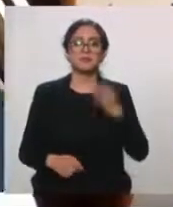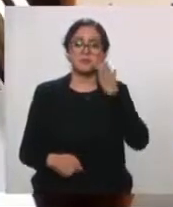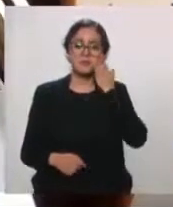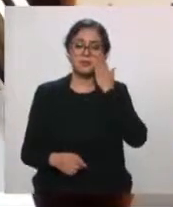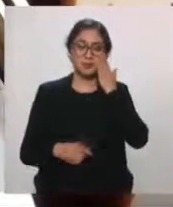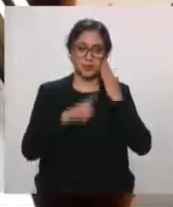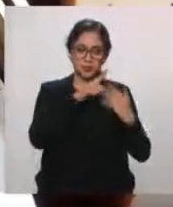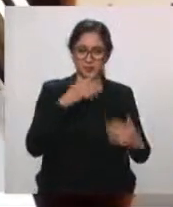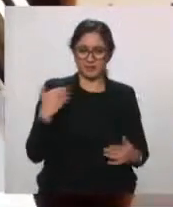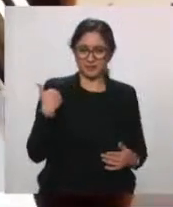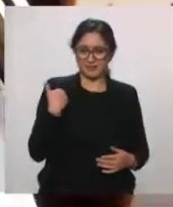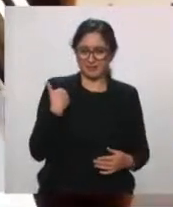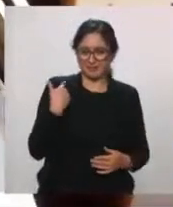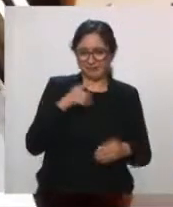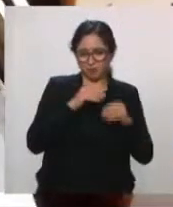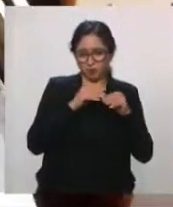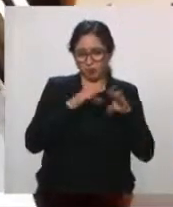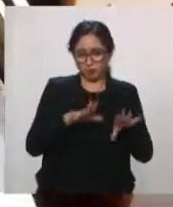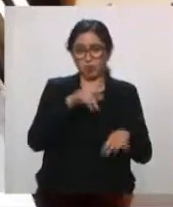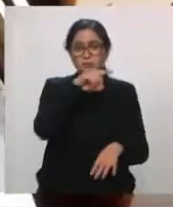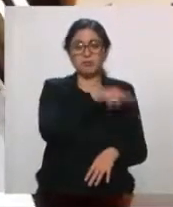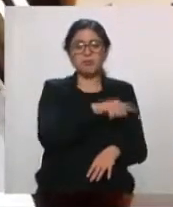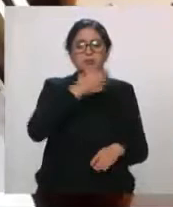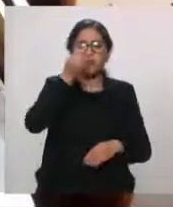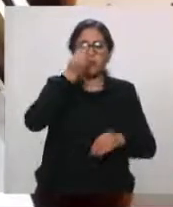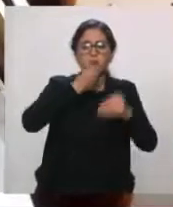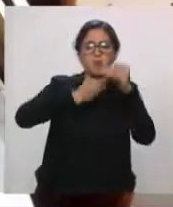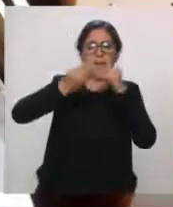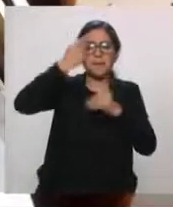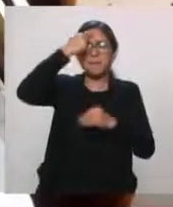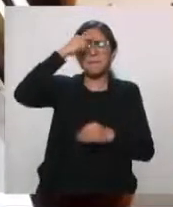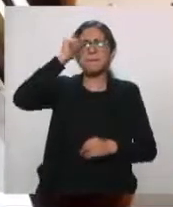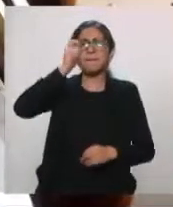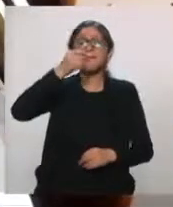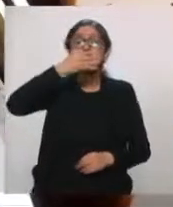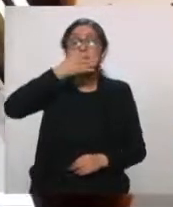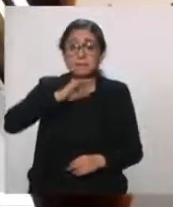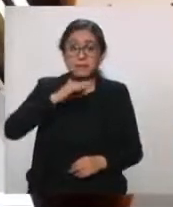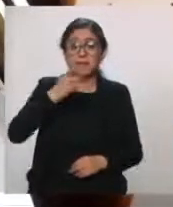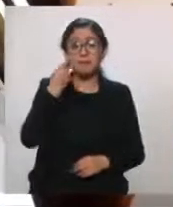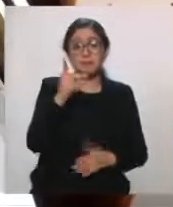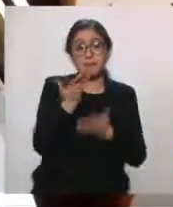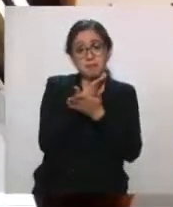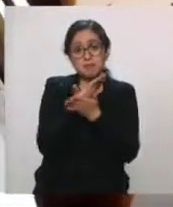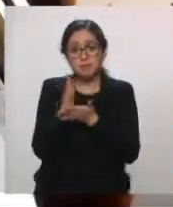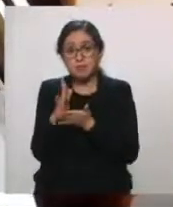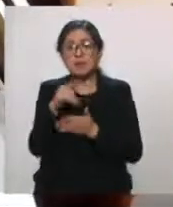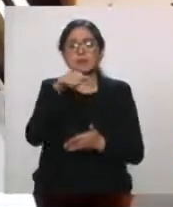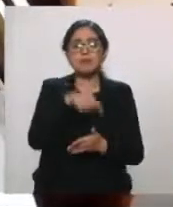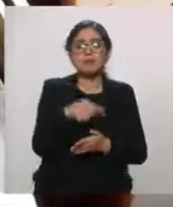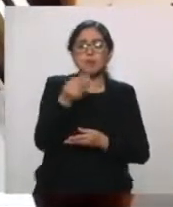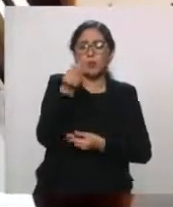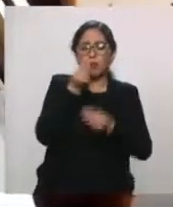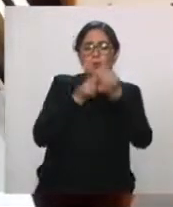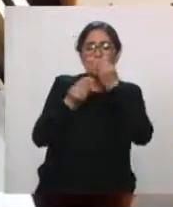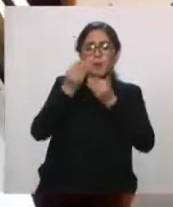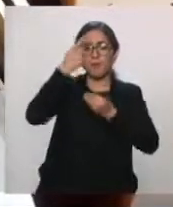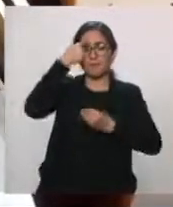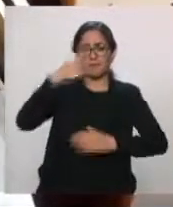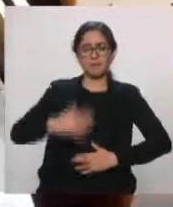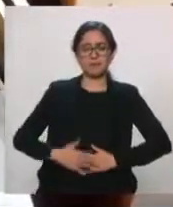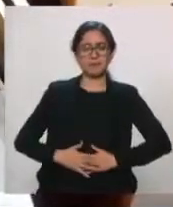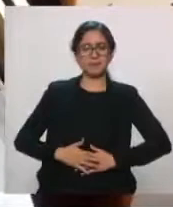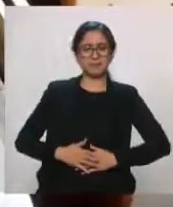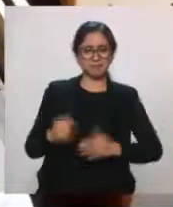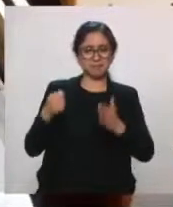de fiesta, pero el maíz también es algo para merendar, para tener un tentempié. La palabra